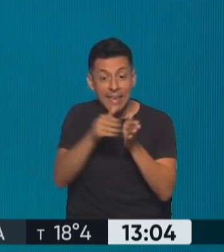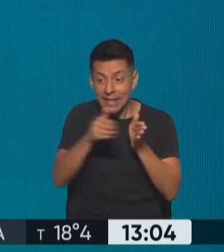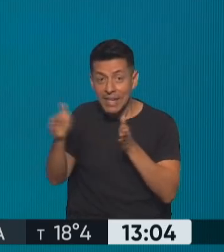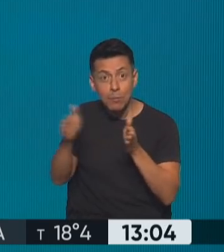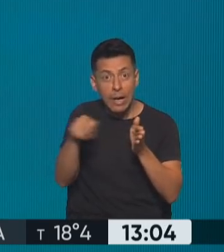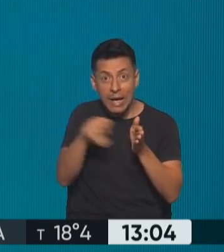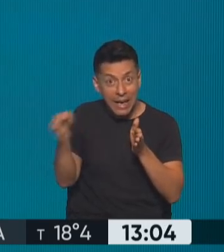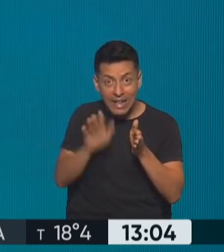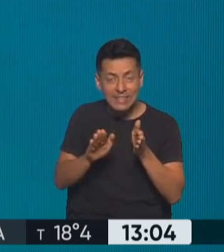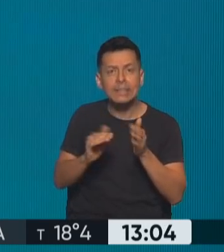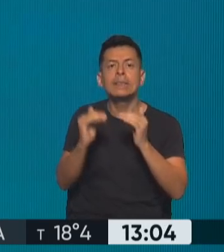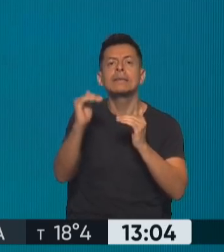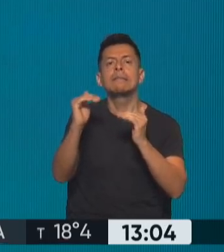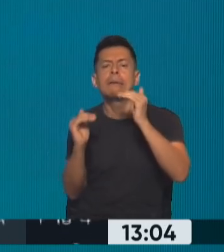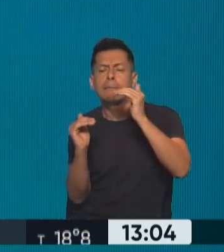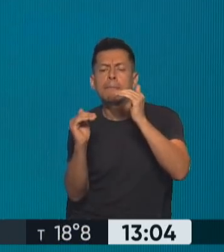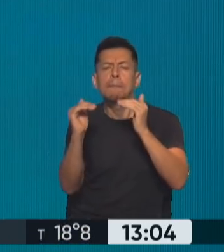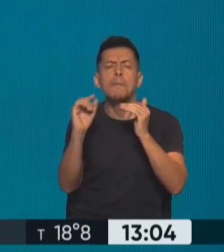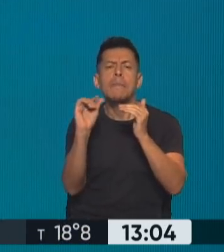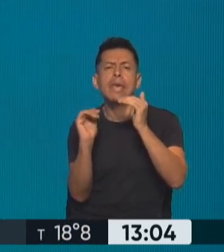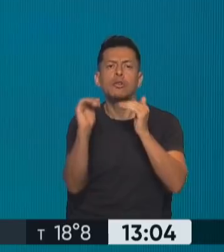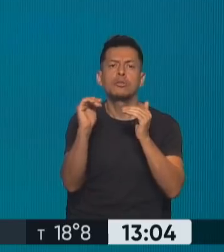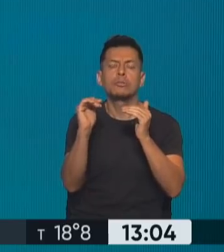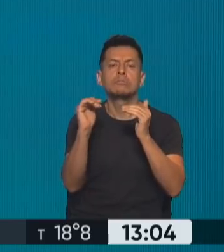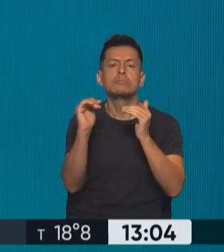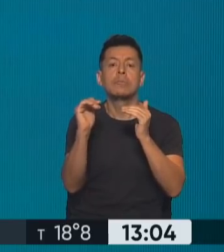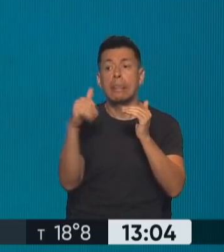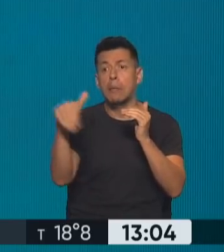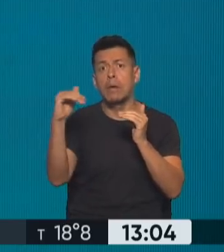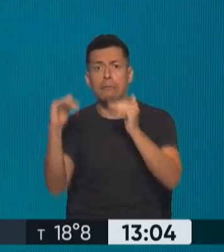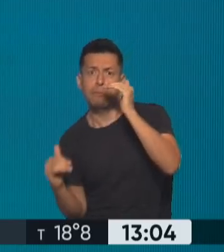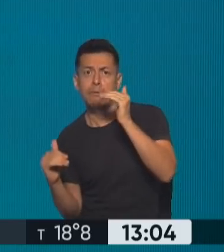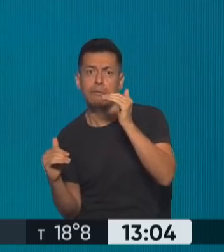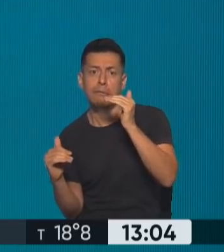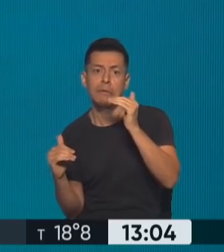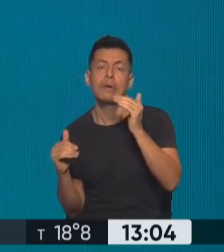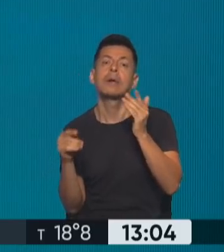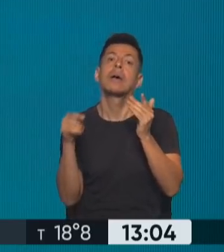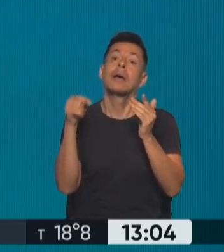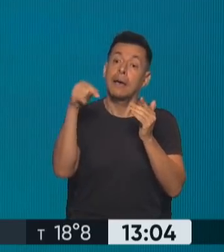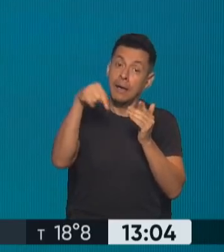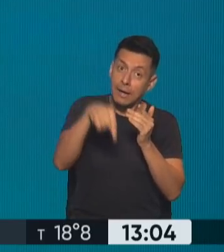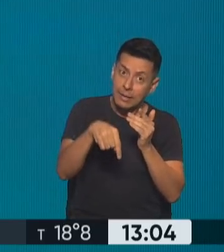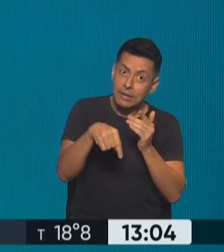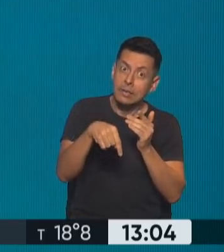menor desigualdad, donde estaba el estado de bienestar. Acá también.